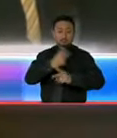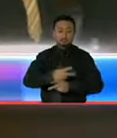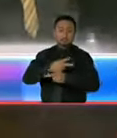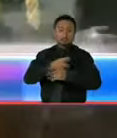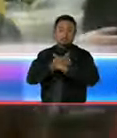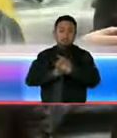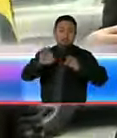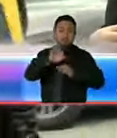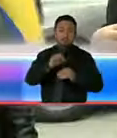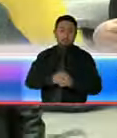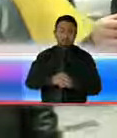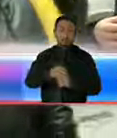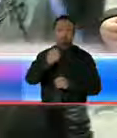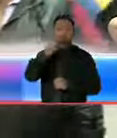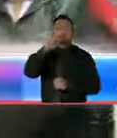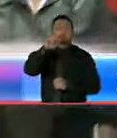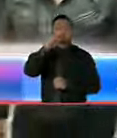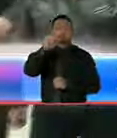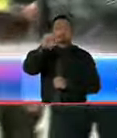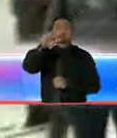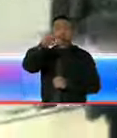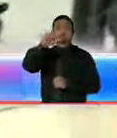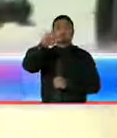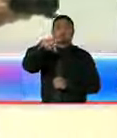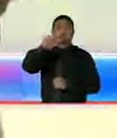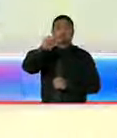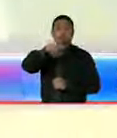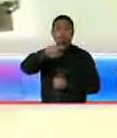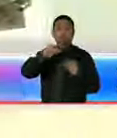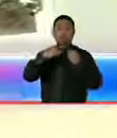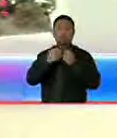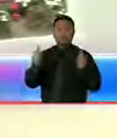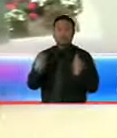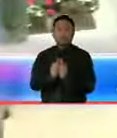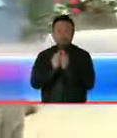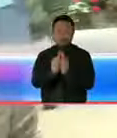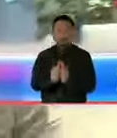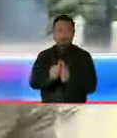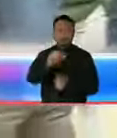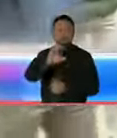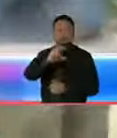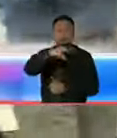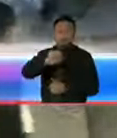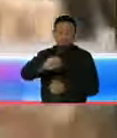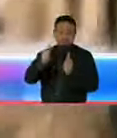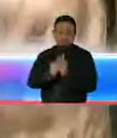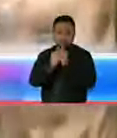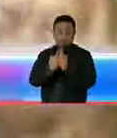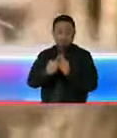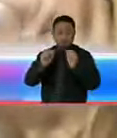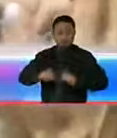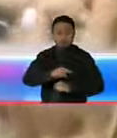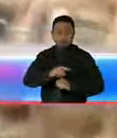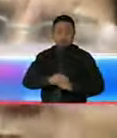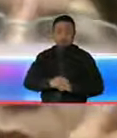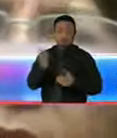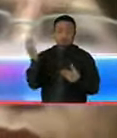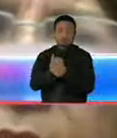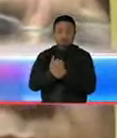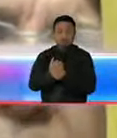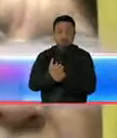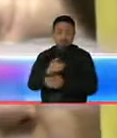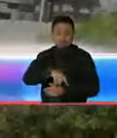suplente, Solanda Goyes, acompañada de un grupo de seguidores, llegó al Consejo Nacional Electoral CNE para, con acta en mano,